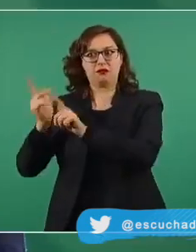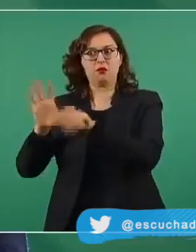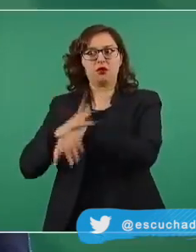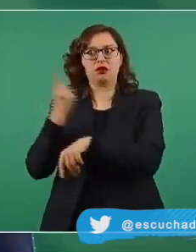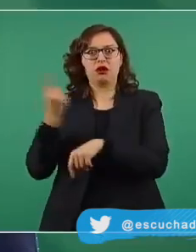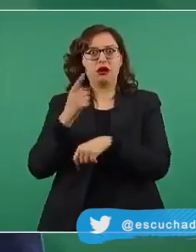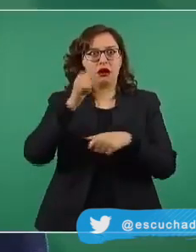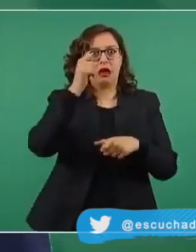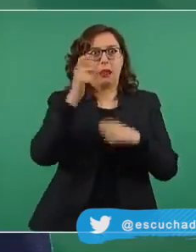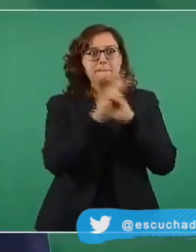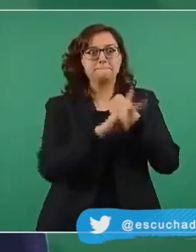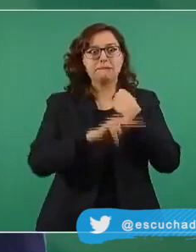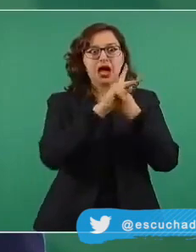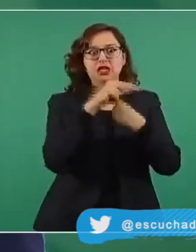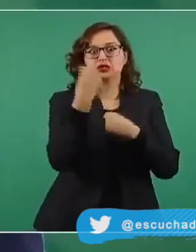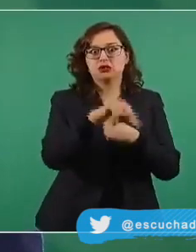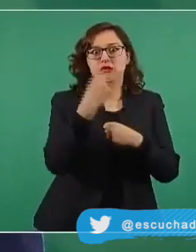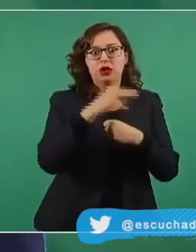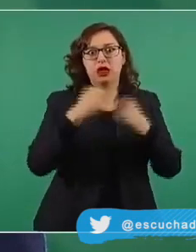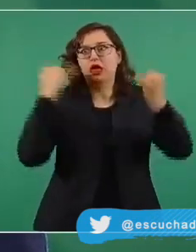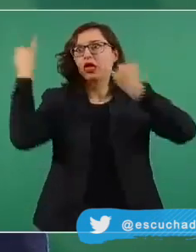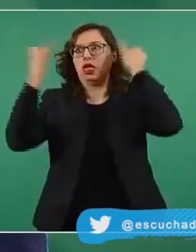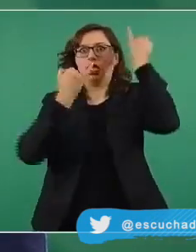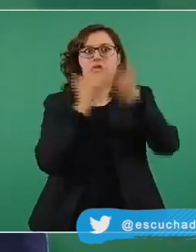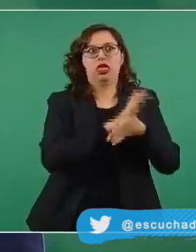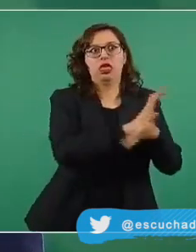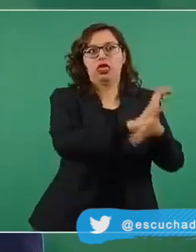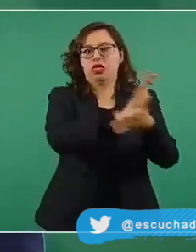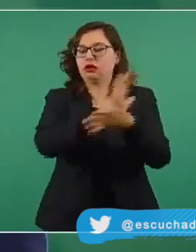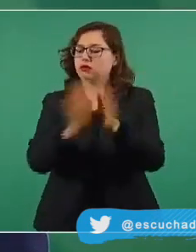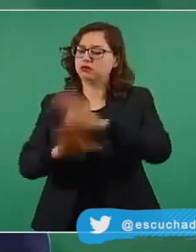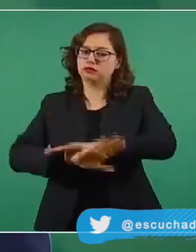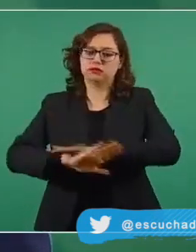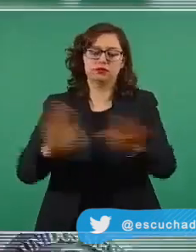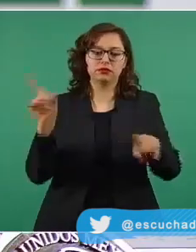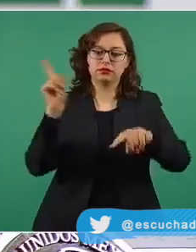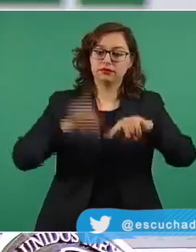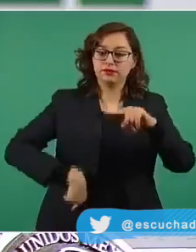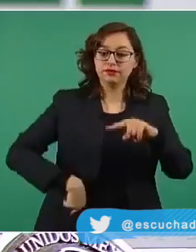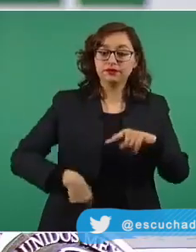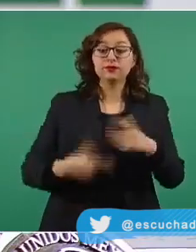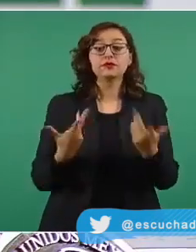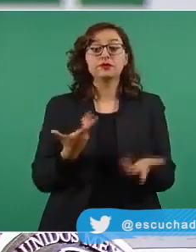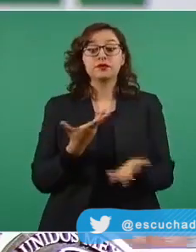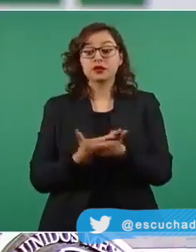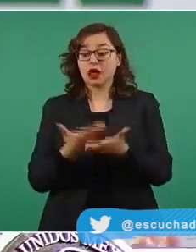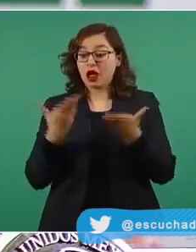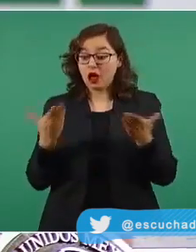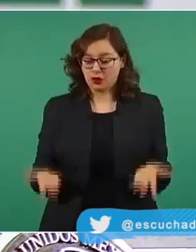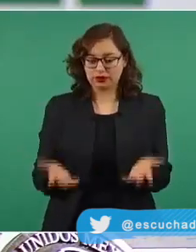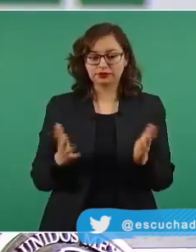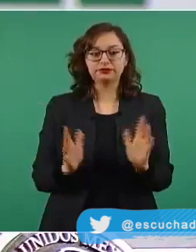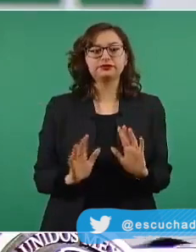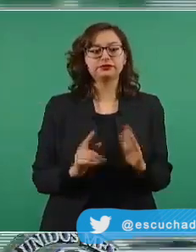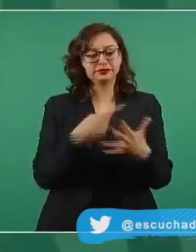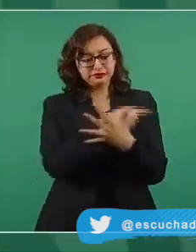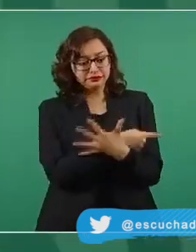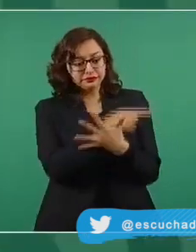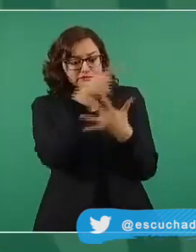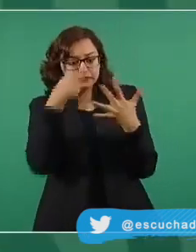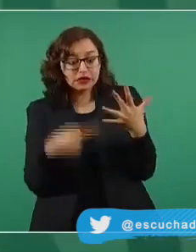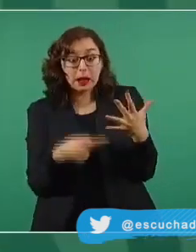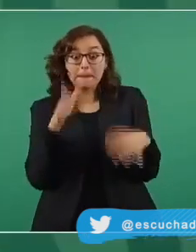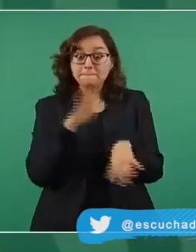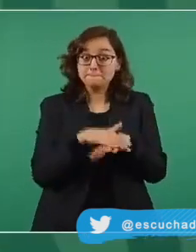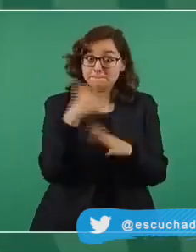Recuerda, la pandemia sigue activa y es necesario continuar con las recomendaciones sanitarias para evitar más contagios en nuestro país.